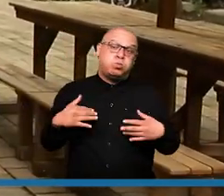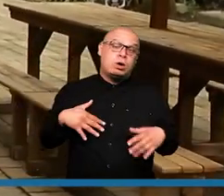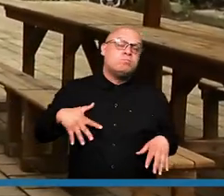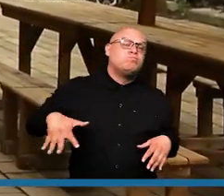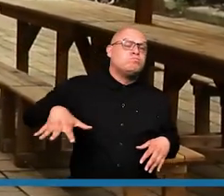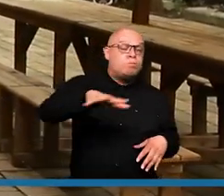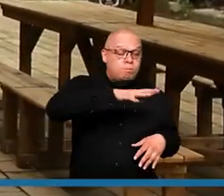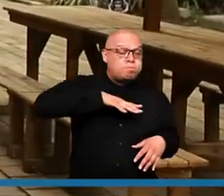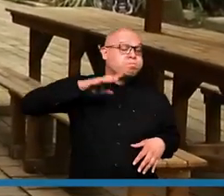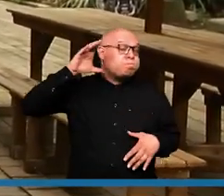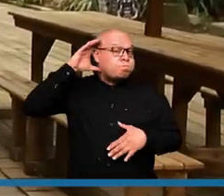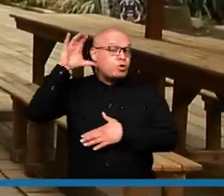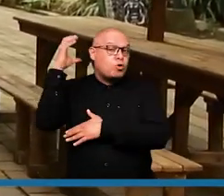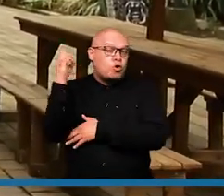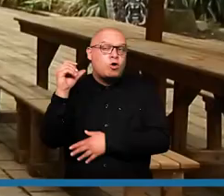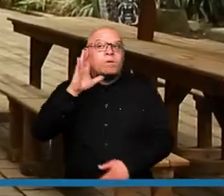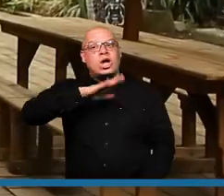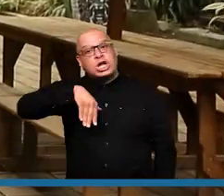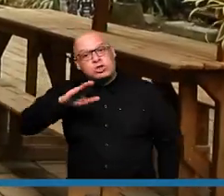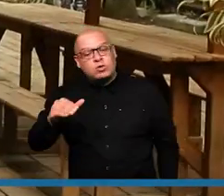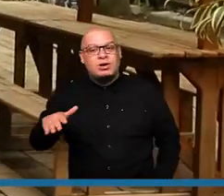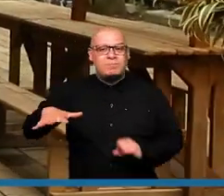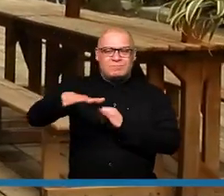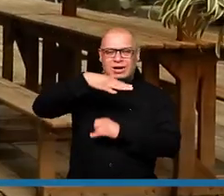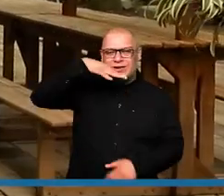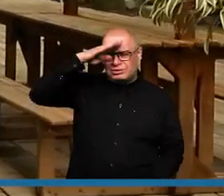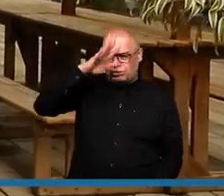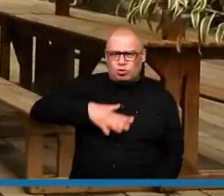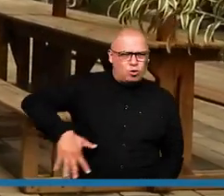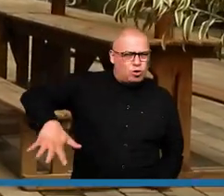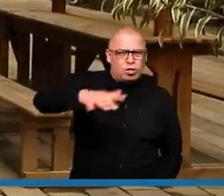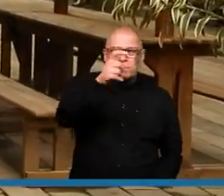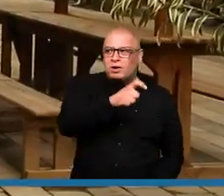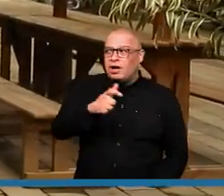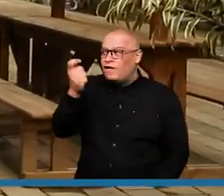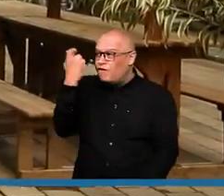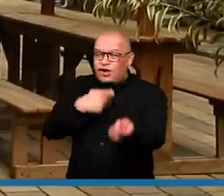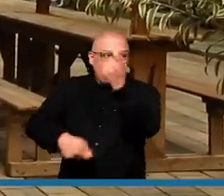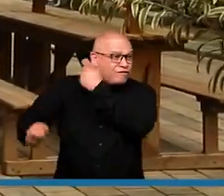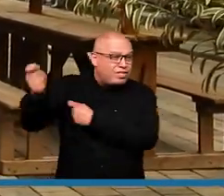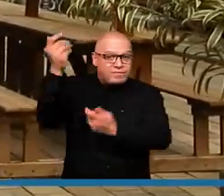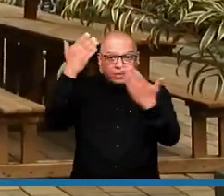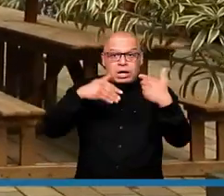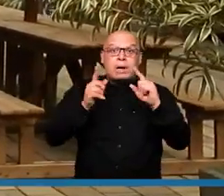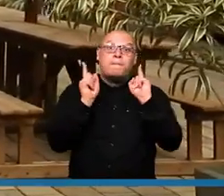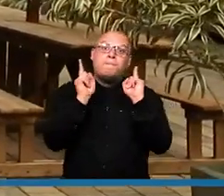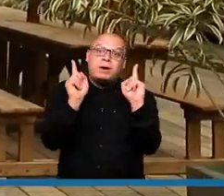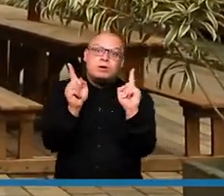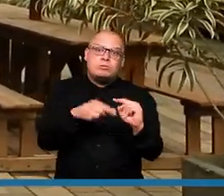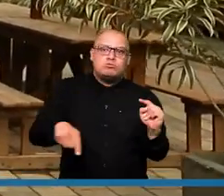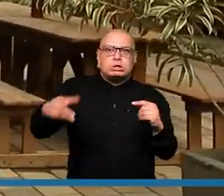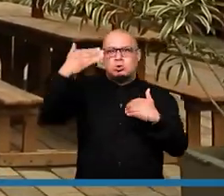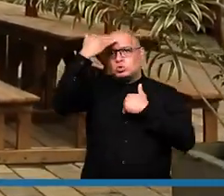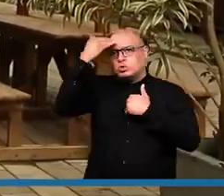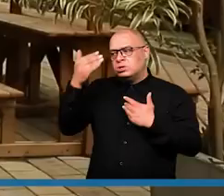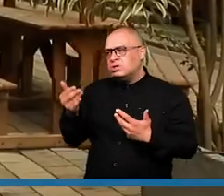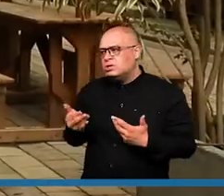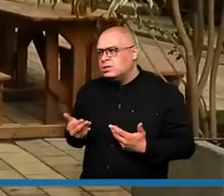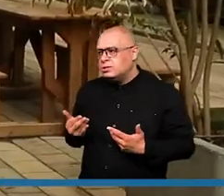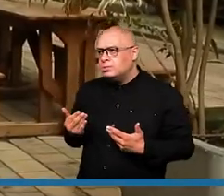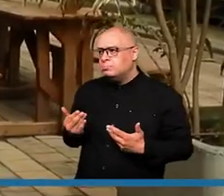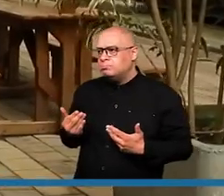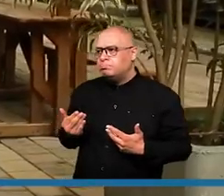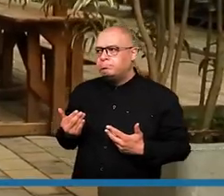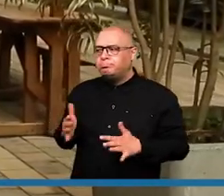los ciudadanos adquirimos conciencia ambiental y responsabilidad por el cuidado de estos seres sintientes, vamos a lograr construir